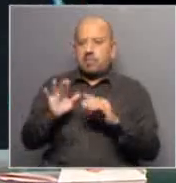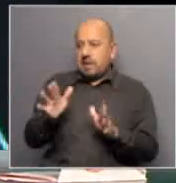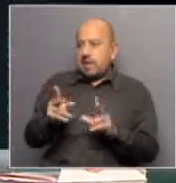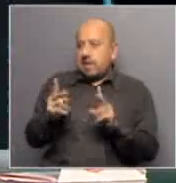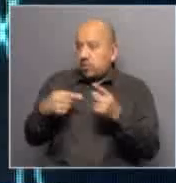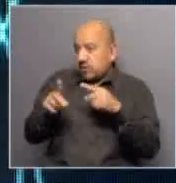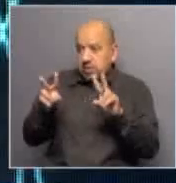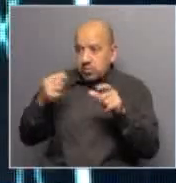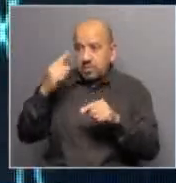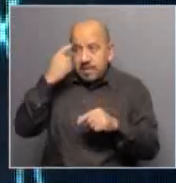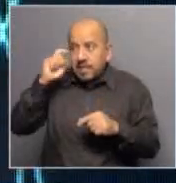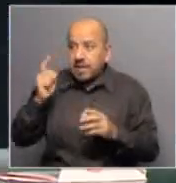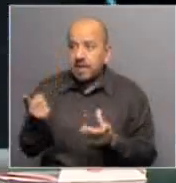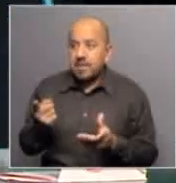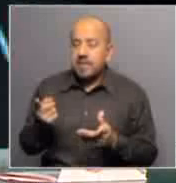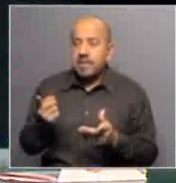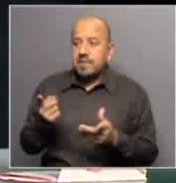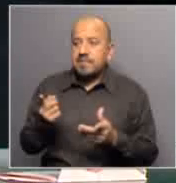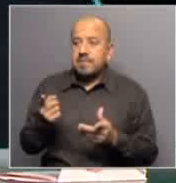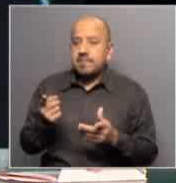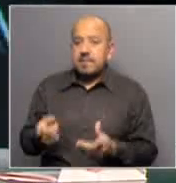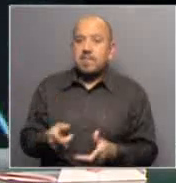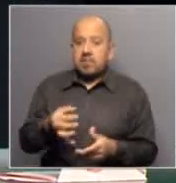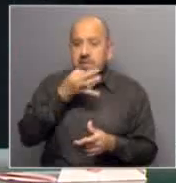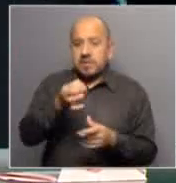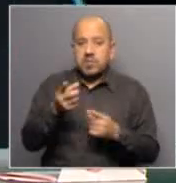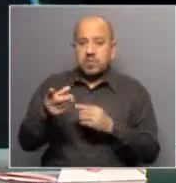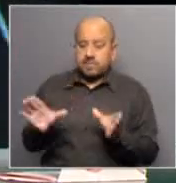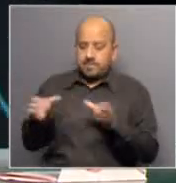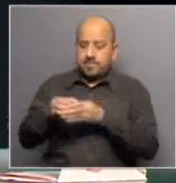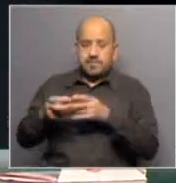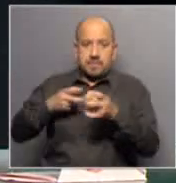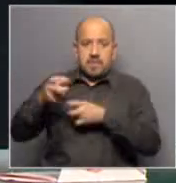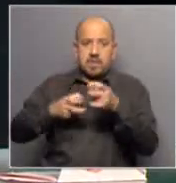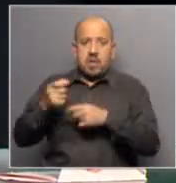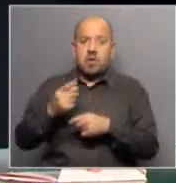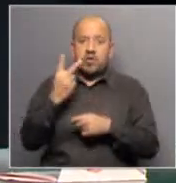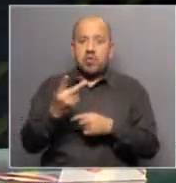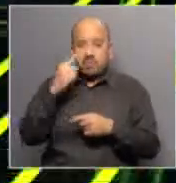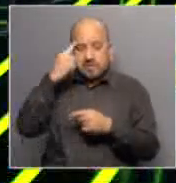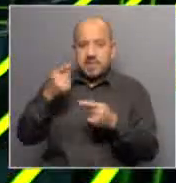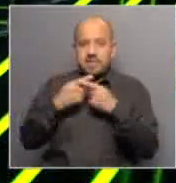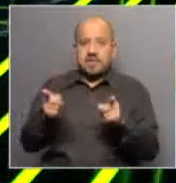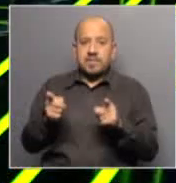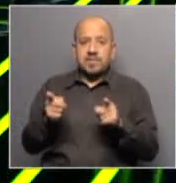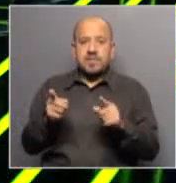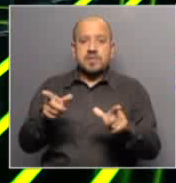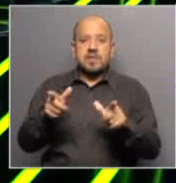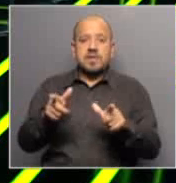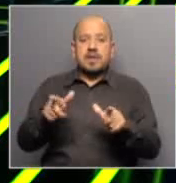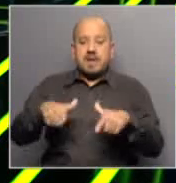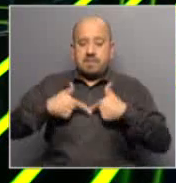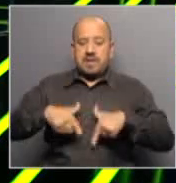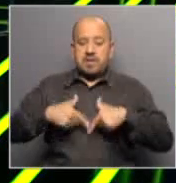ideológico entonces? Porque en realidad estamos hablando de una coalición de gobierno donde se ven dos posturas diferentes. La del ministro ya era clara, o sea, nadie se